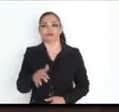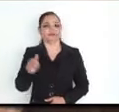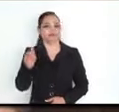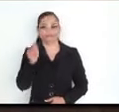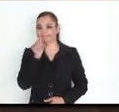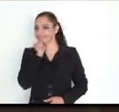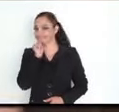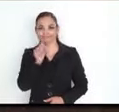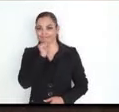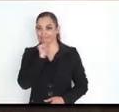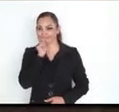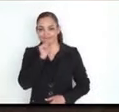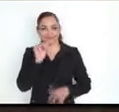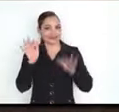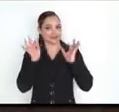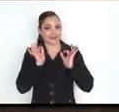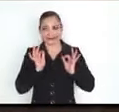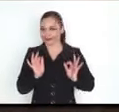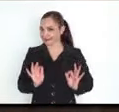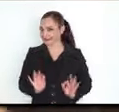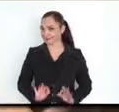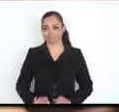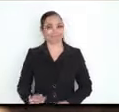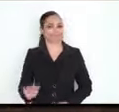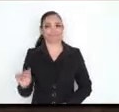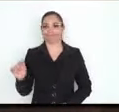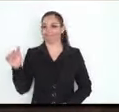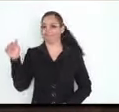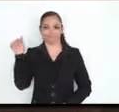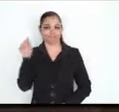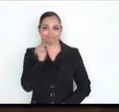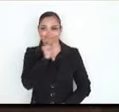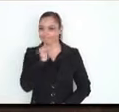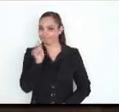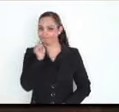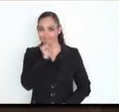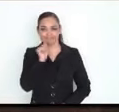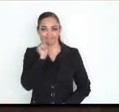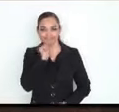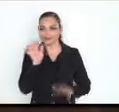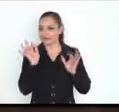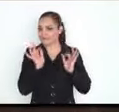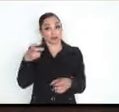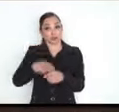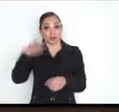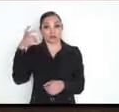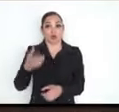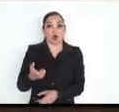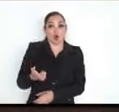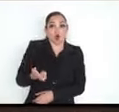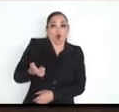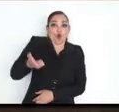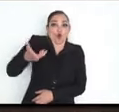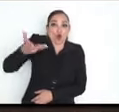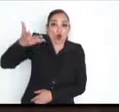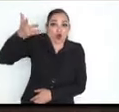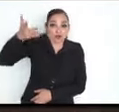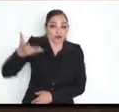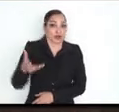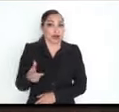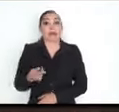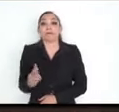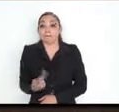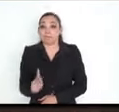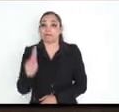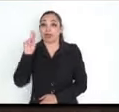que tenemos ya que echar, que relajarse, de cuidado, de responsabilidad, desmesurados. Pero